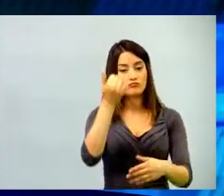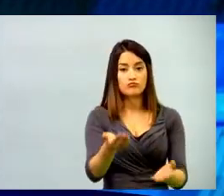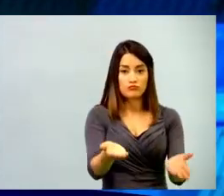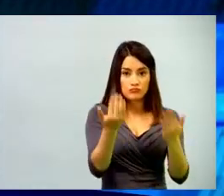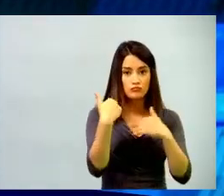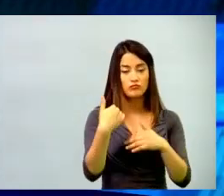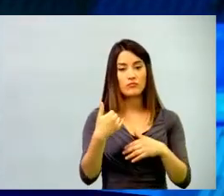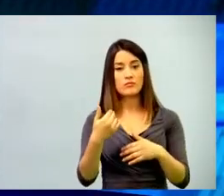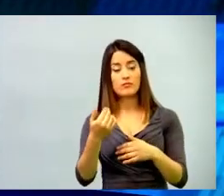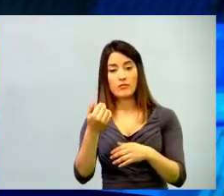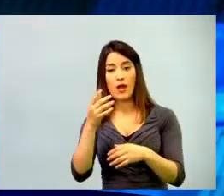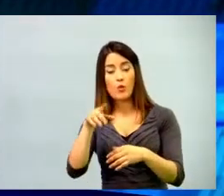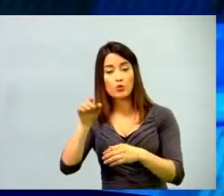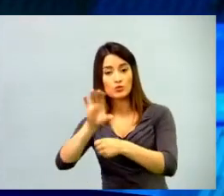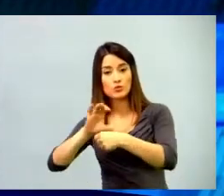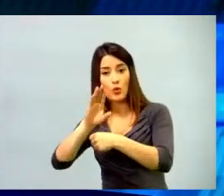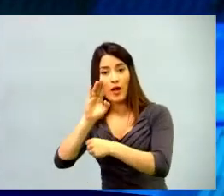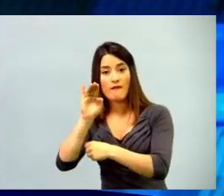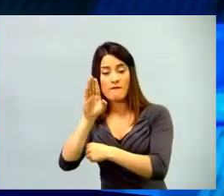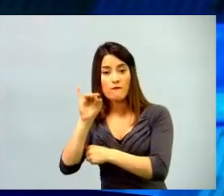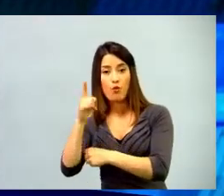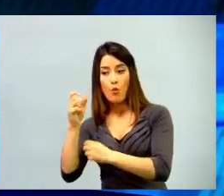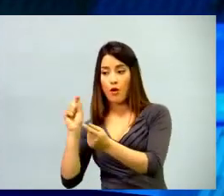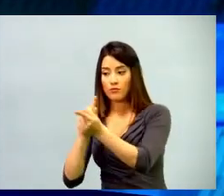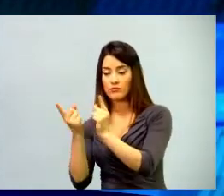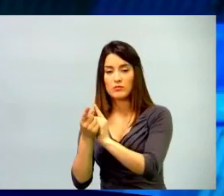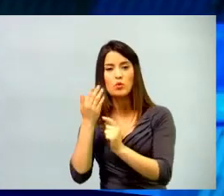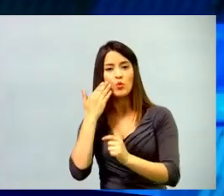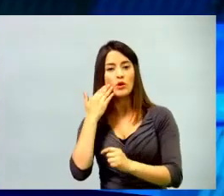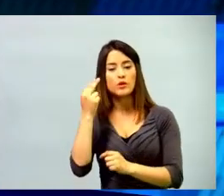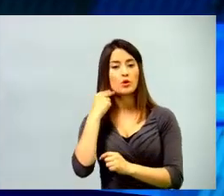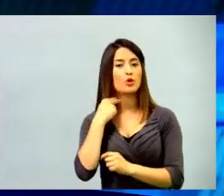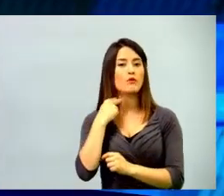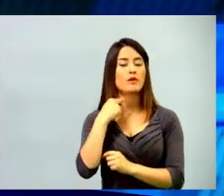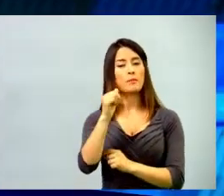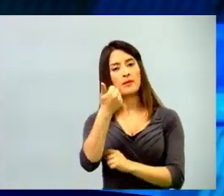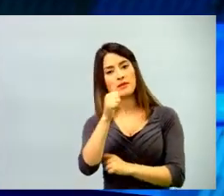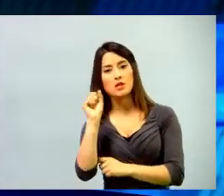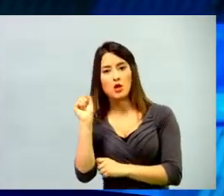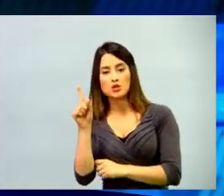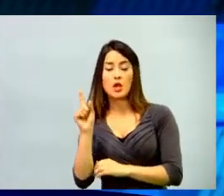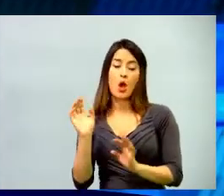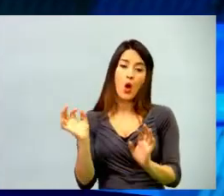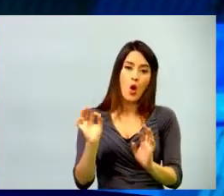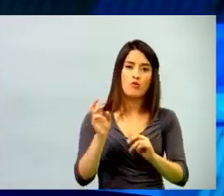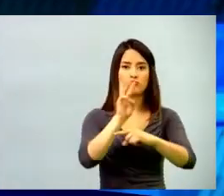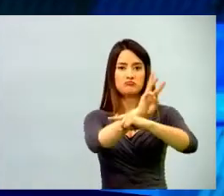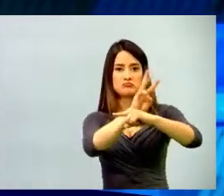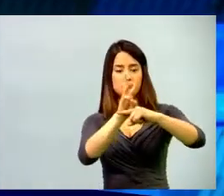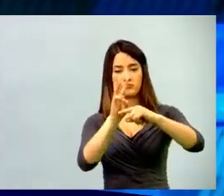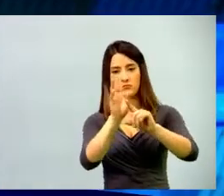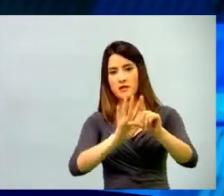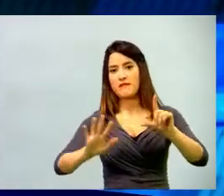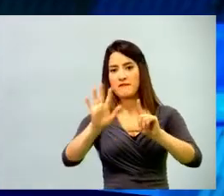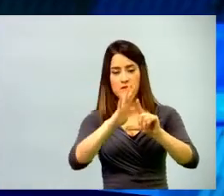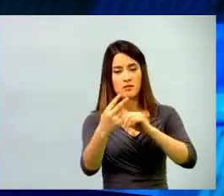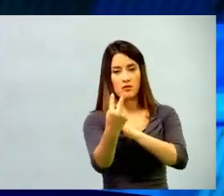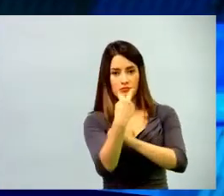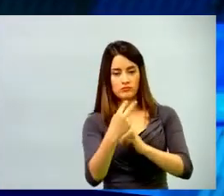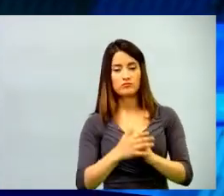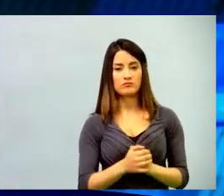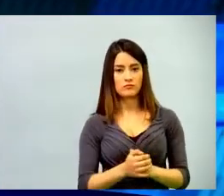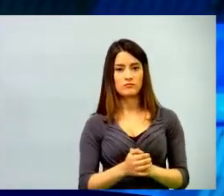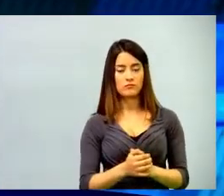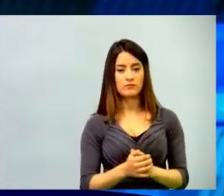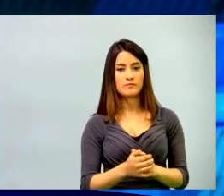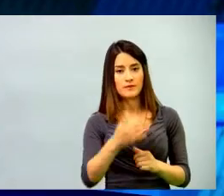Buga, presencialmente nos vamos a ver allá 10 y 11 de noviembre, pero por streaming nos pueden seguir todos los otros. Aquí estamos haciendo realidad